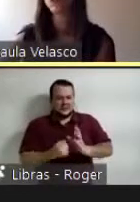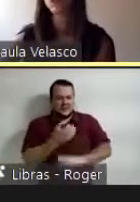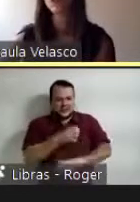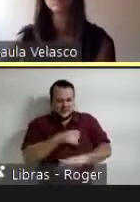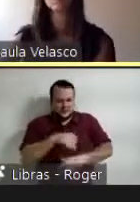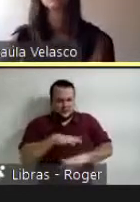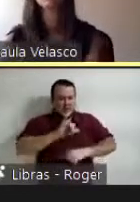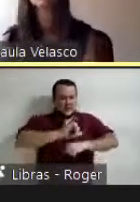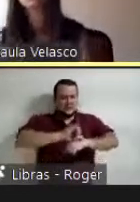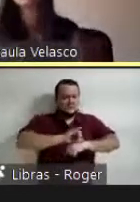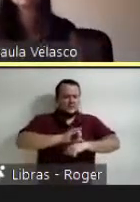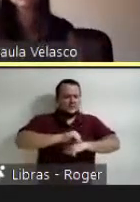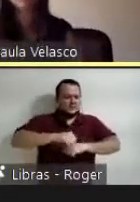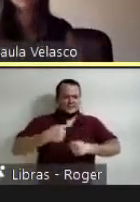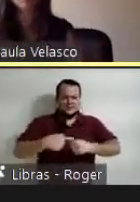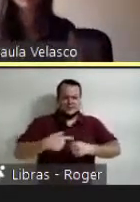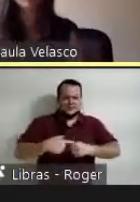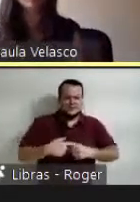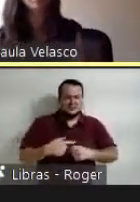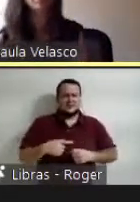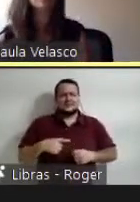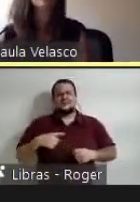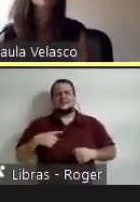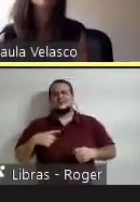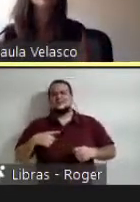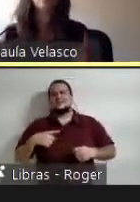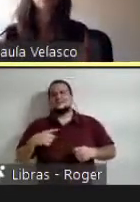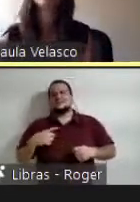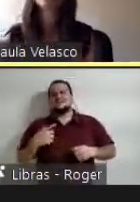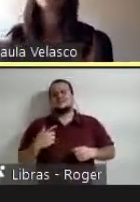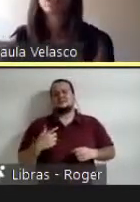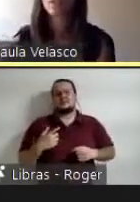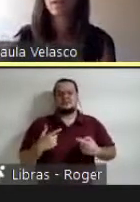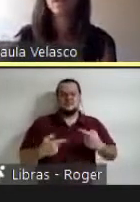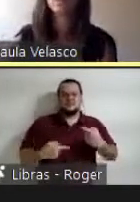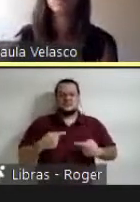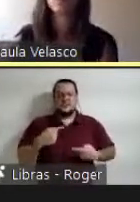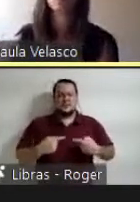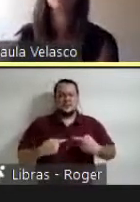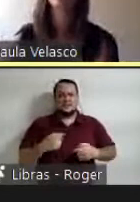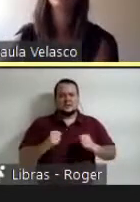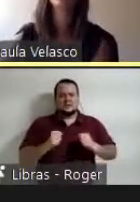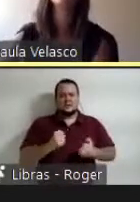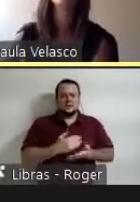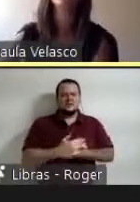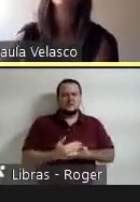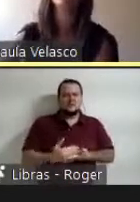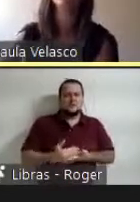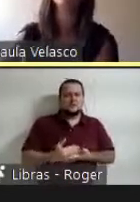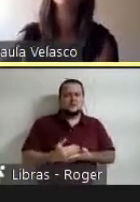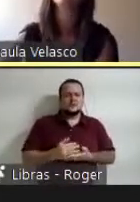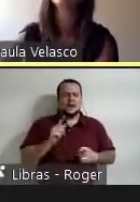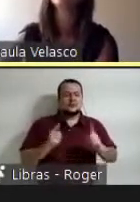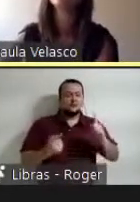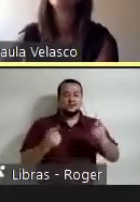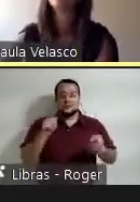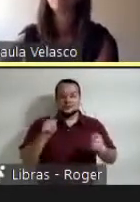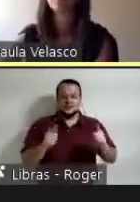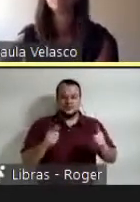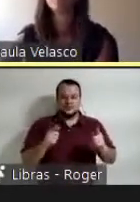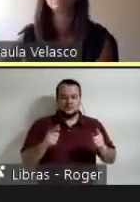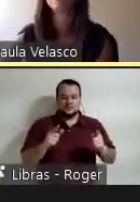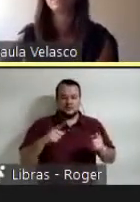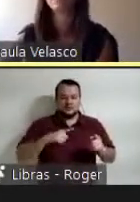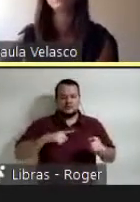constituyente o proceso pronto iniciarse en Chile tendrá como sede al Palacio e de esa manera restablece este